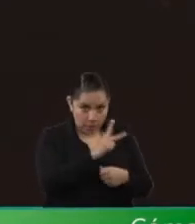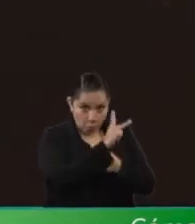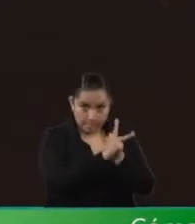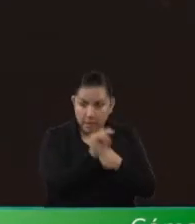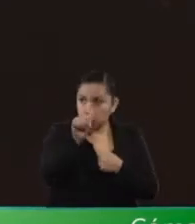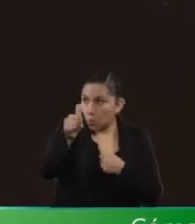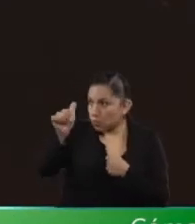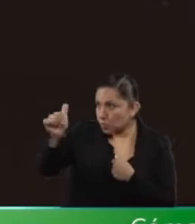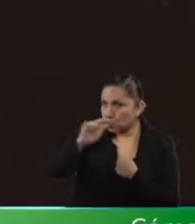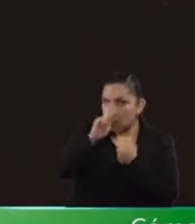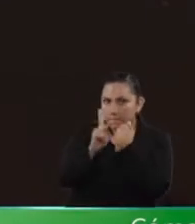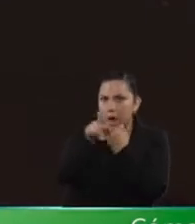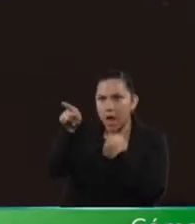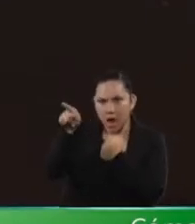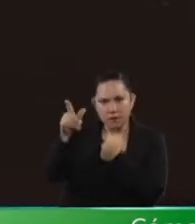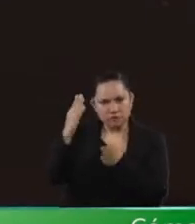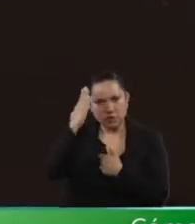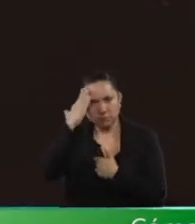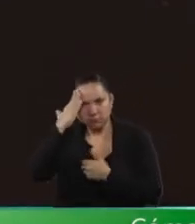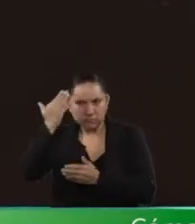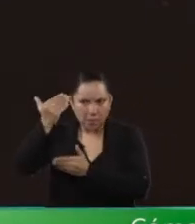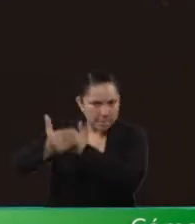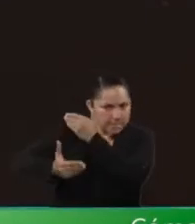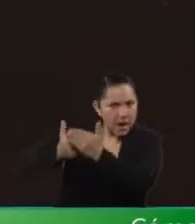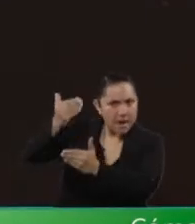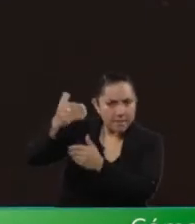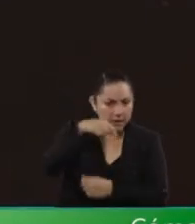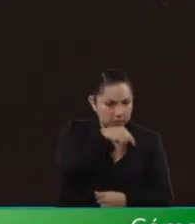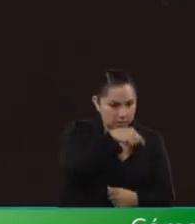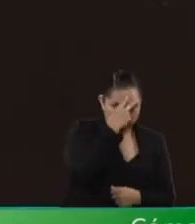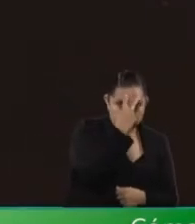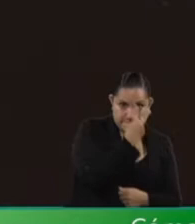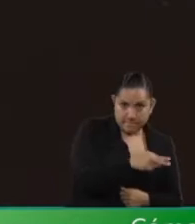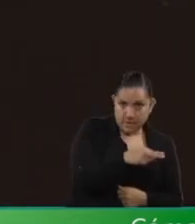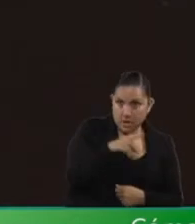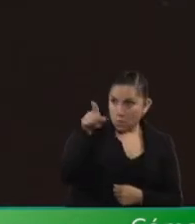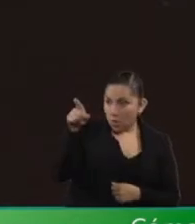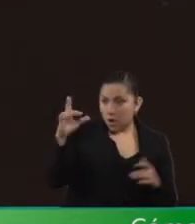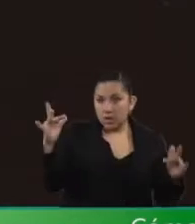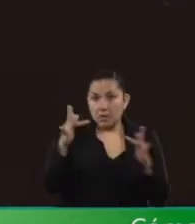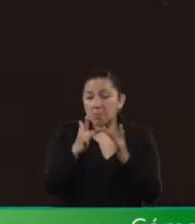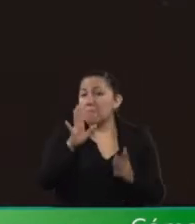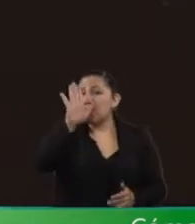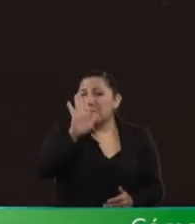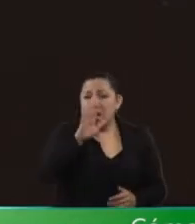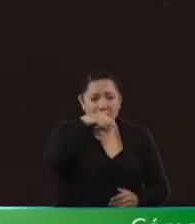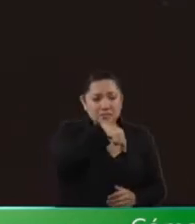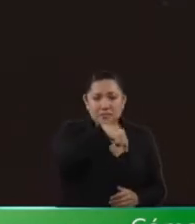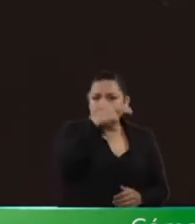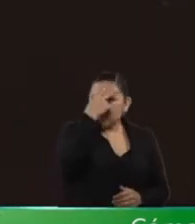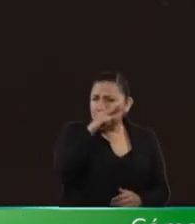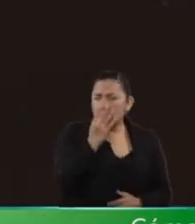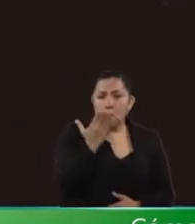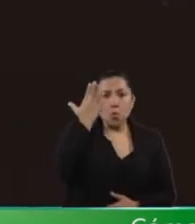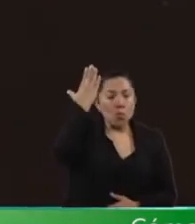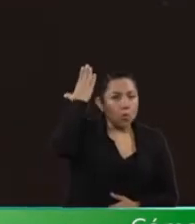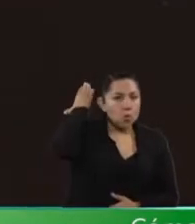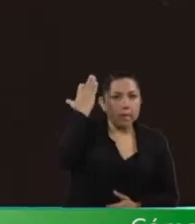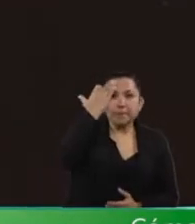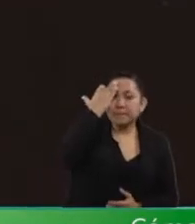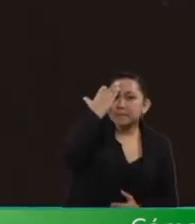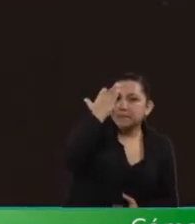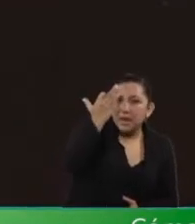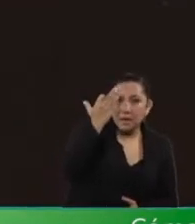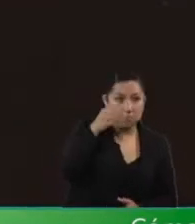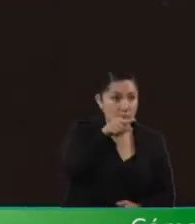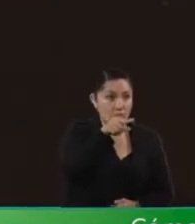nosotros, parece que el Estado mexicano desde tiempos del gobierno de Donald Trump se ha entregado a